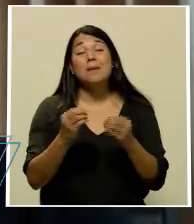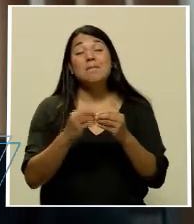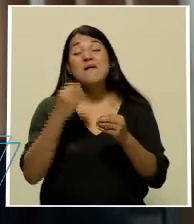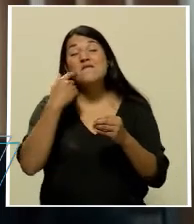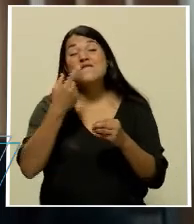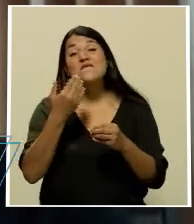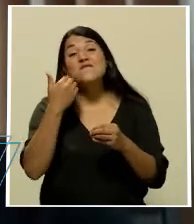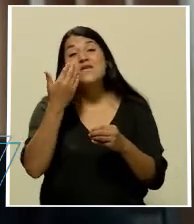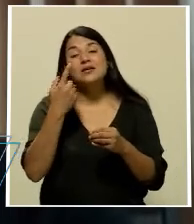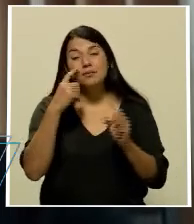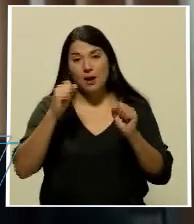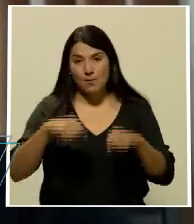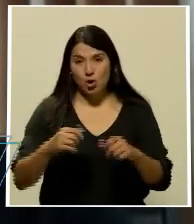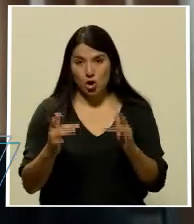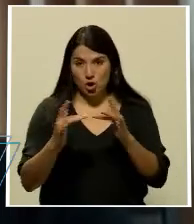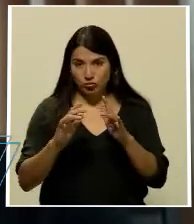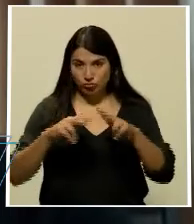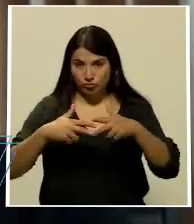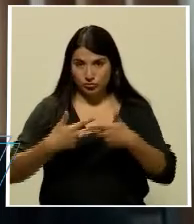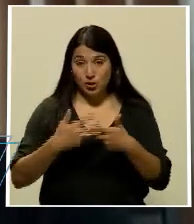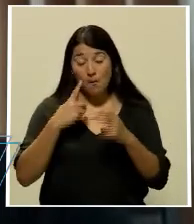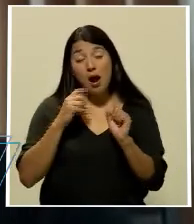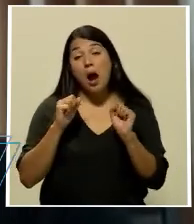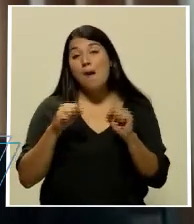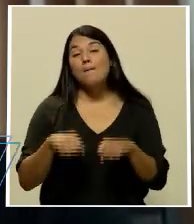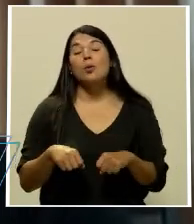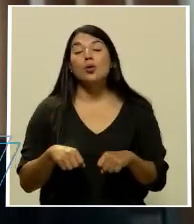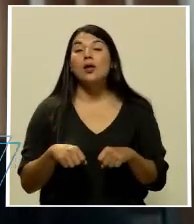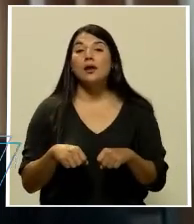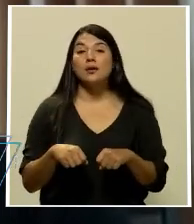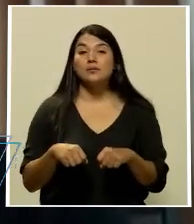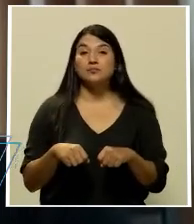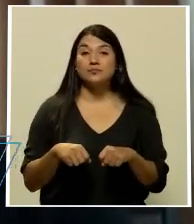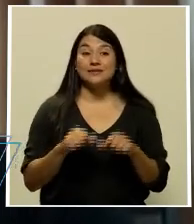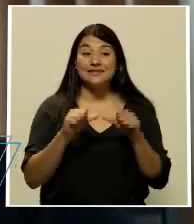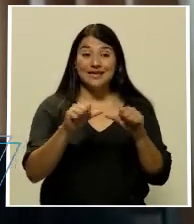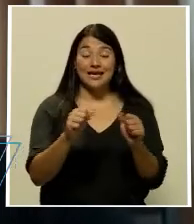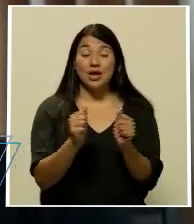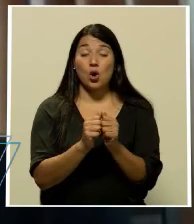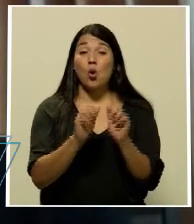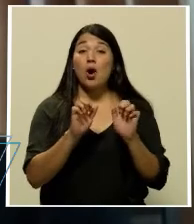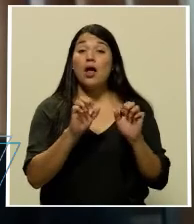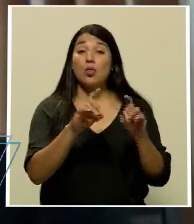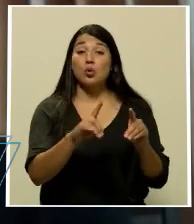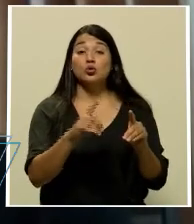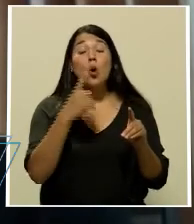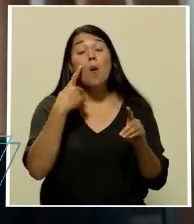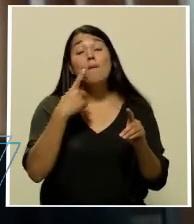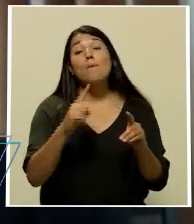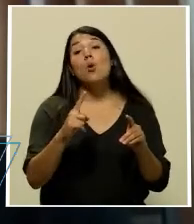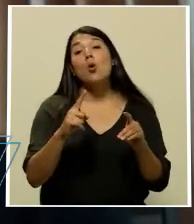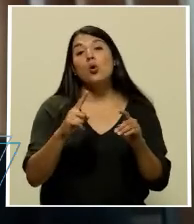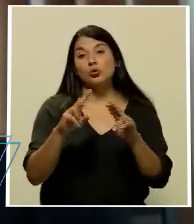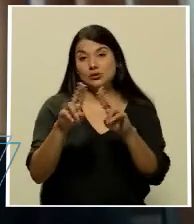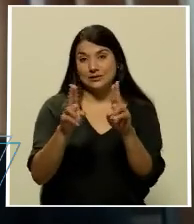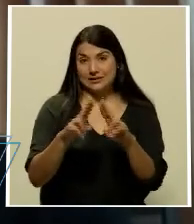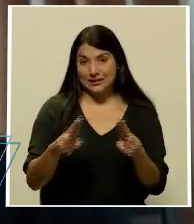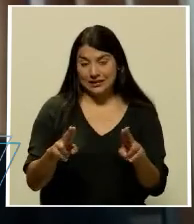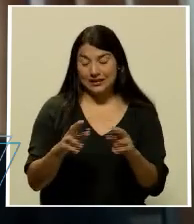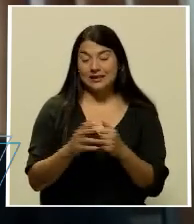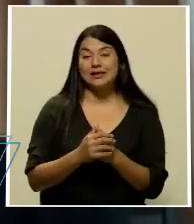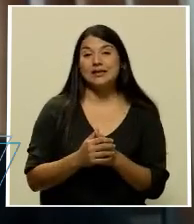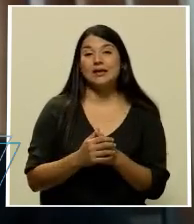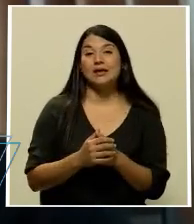conectividad para poder ejercer lo que es la educación a través de los medios virtuales. A